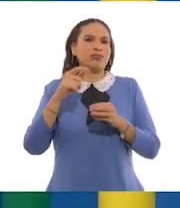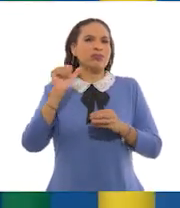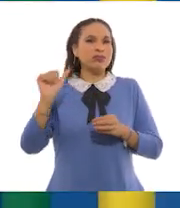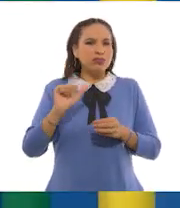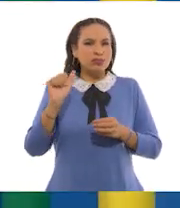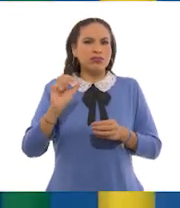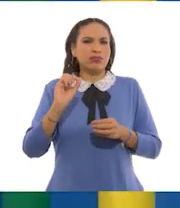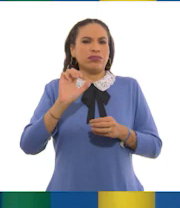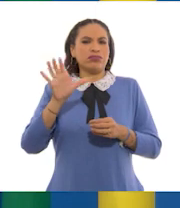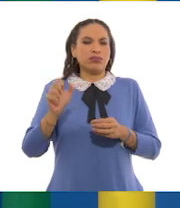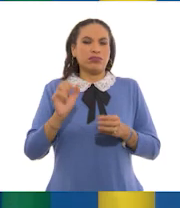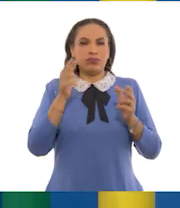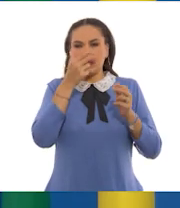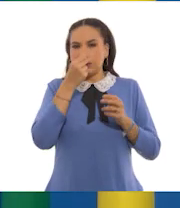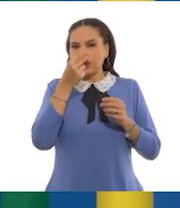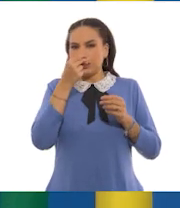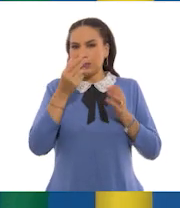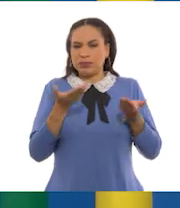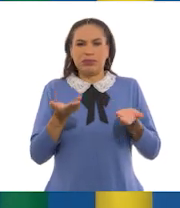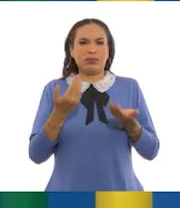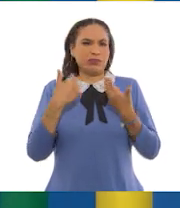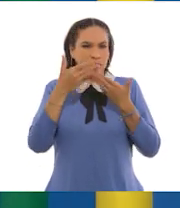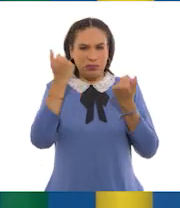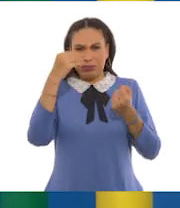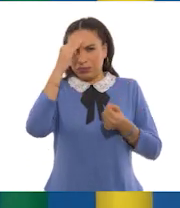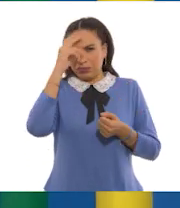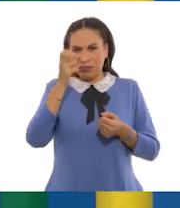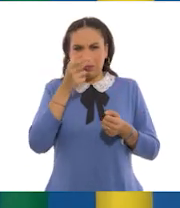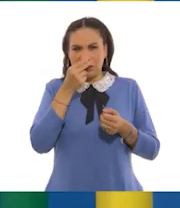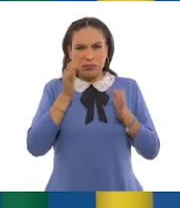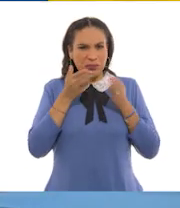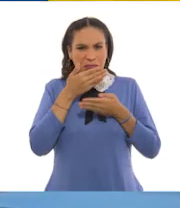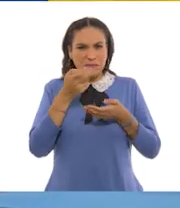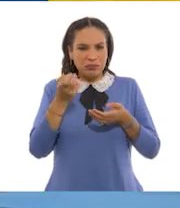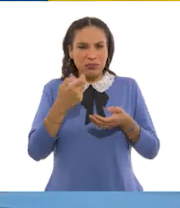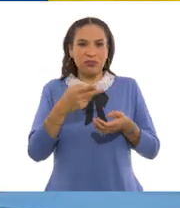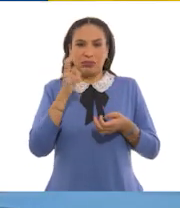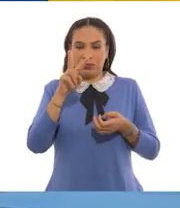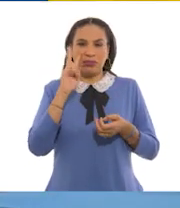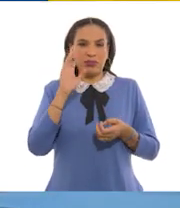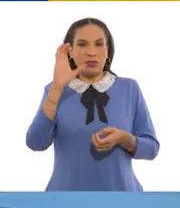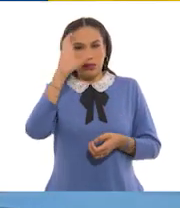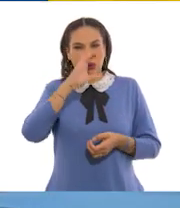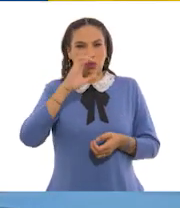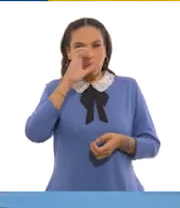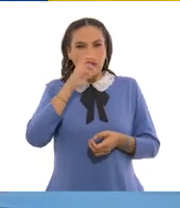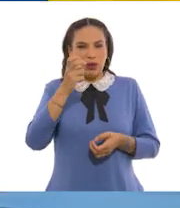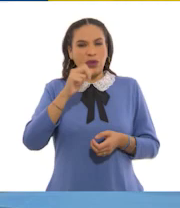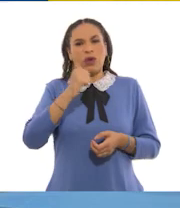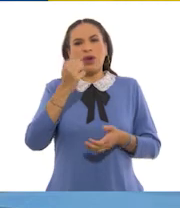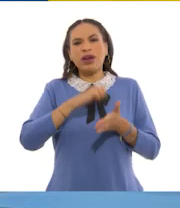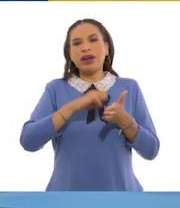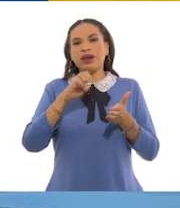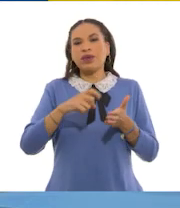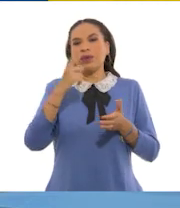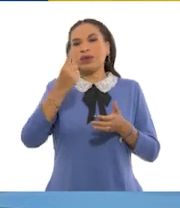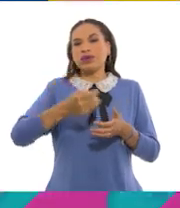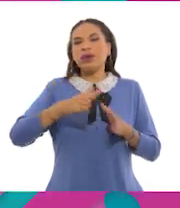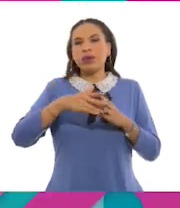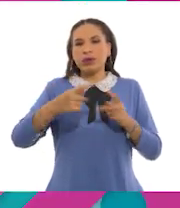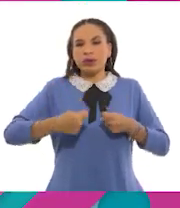ejemplo, los paliacates. Nunca me lo hubiera imaginado. Sin duda es muy curioso. Otro ejemplo de una